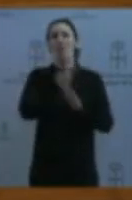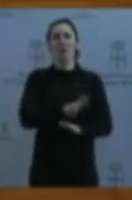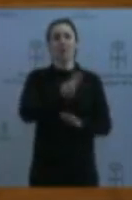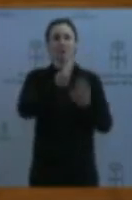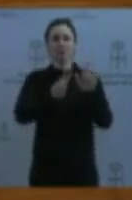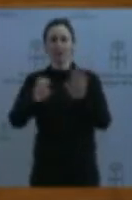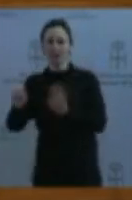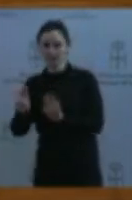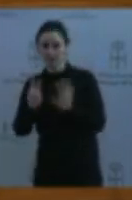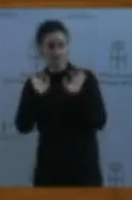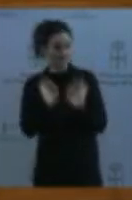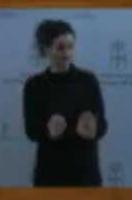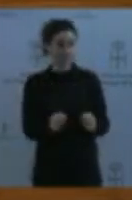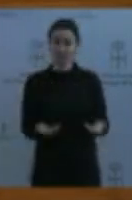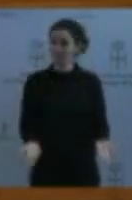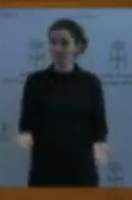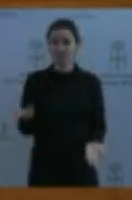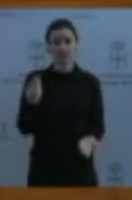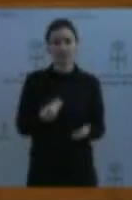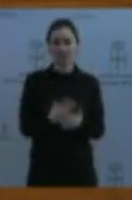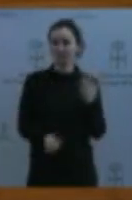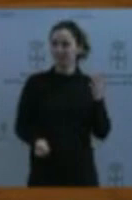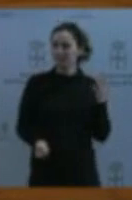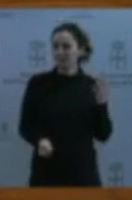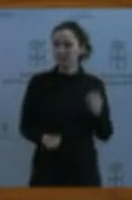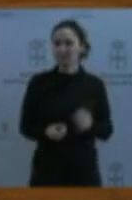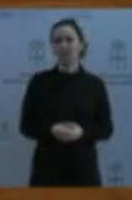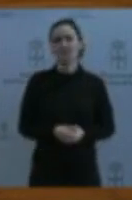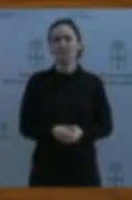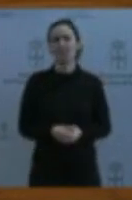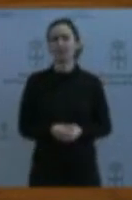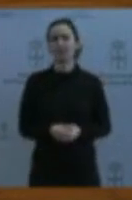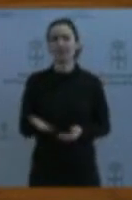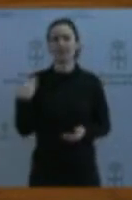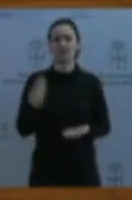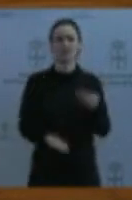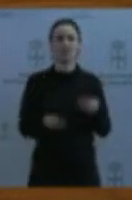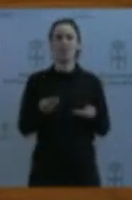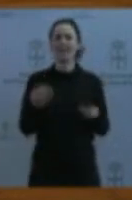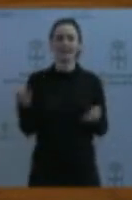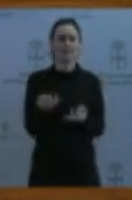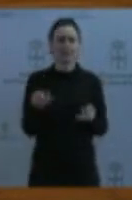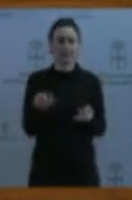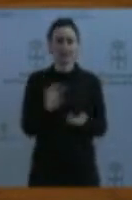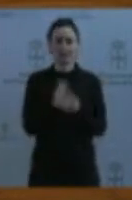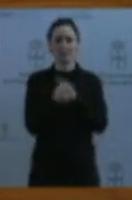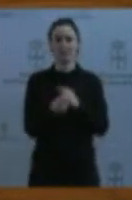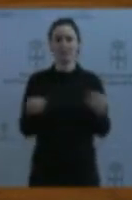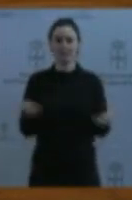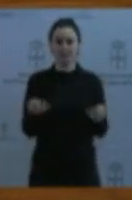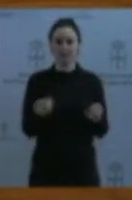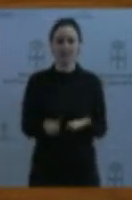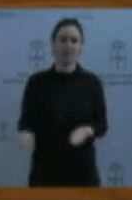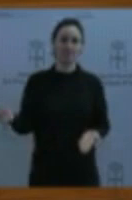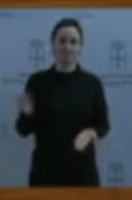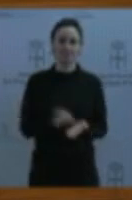evalúe qué es lo que sucedió y qué es lo que se tiene que cambiar. Y a esto añadimos algo que es mucho más grave, que es que no solamente no se evalúa